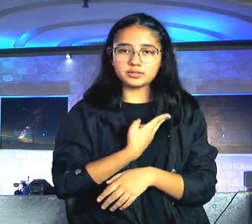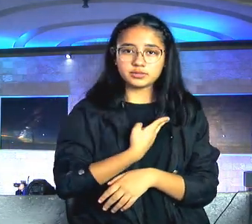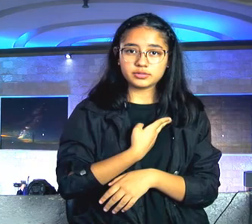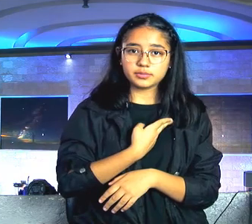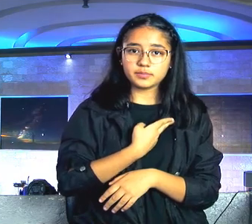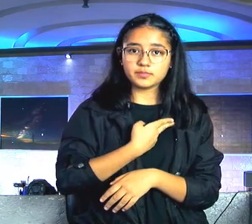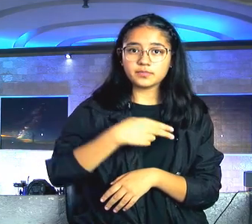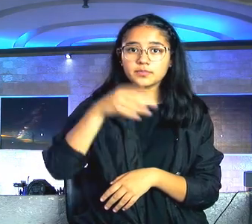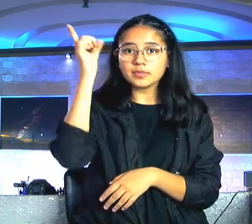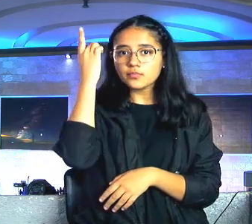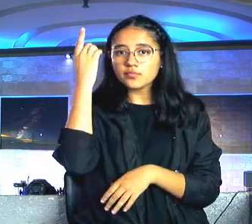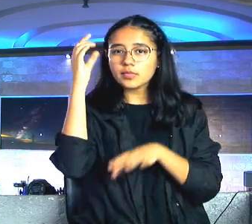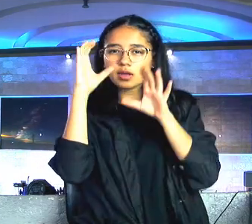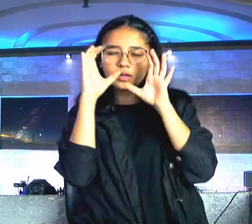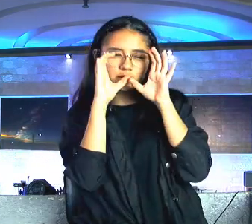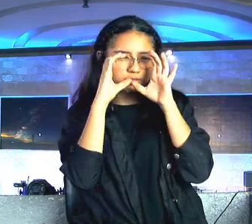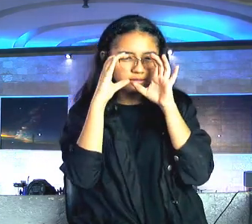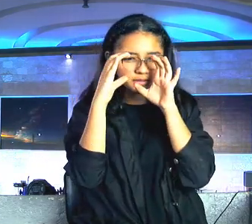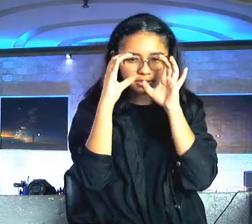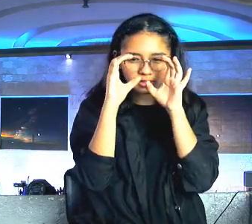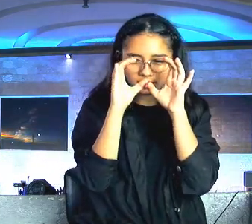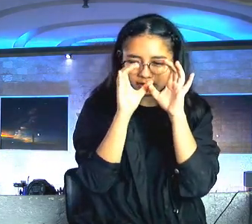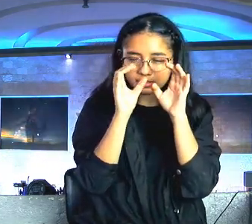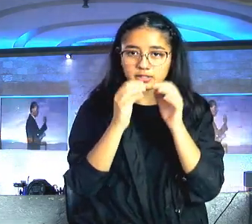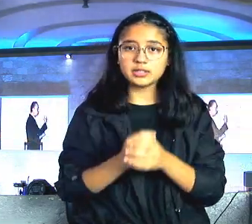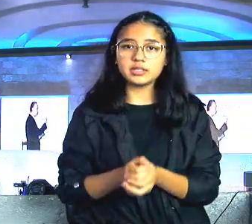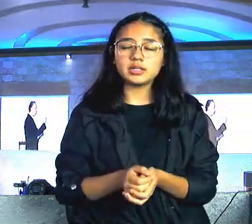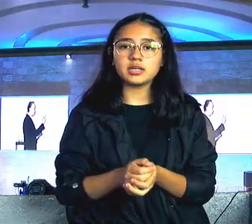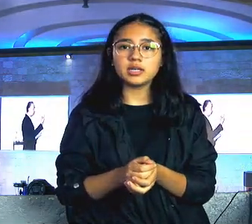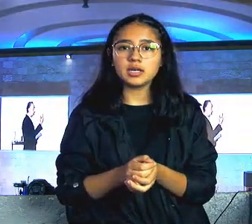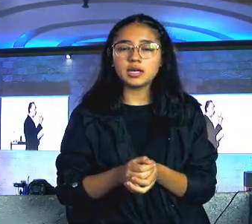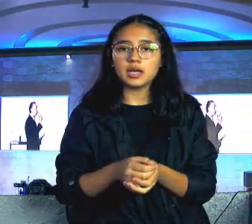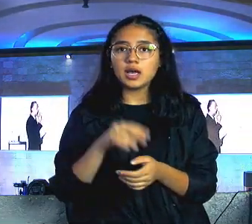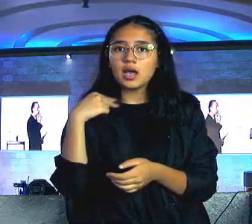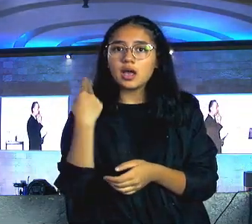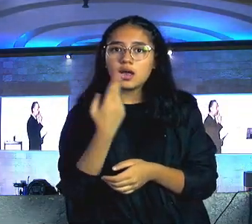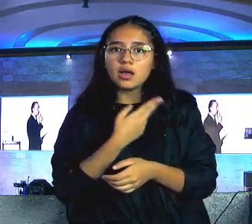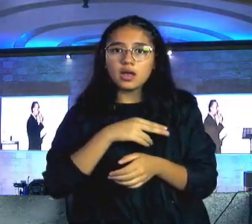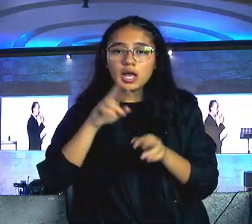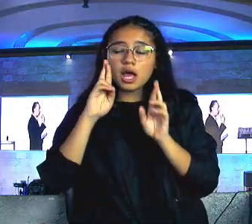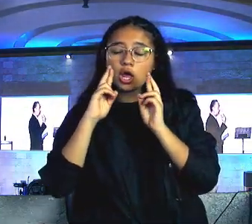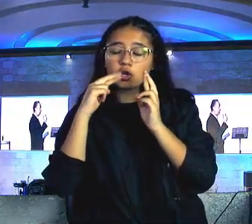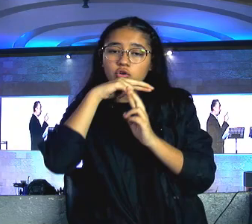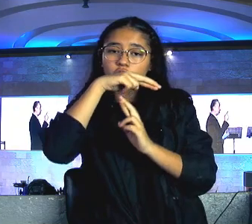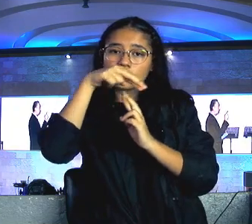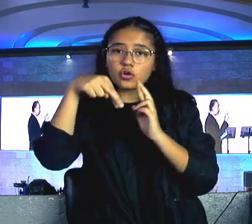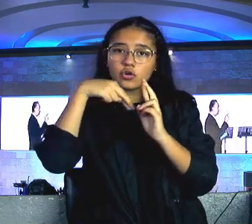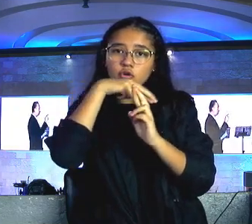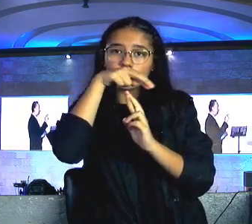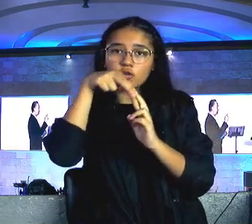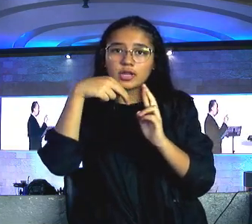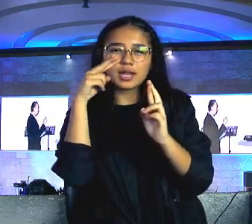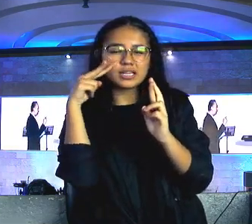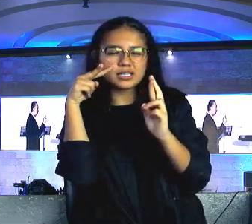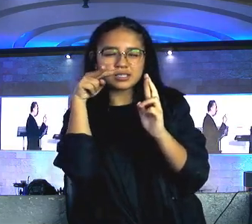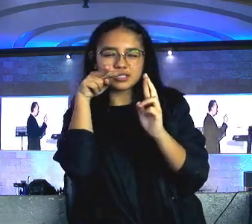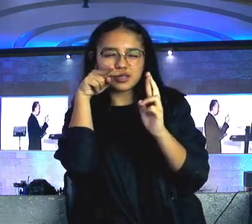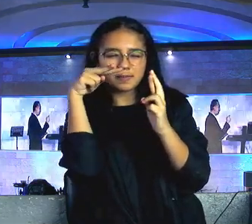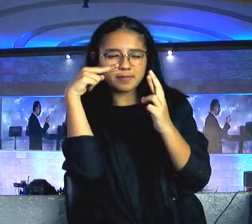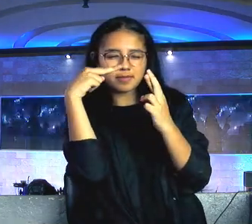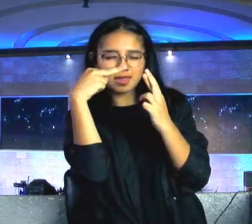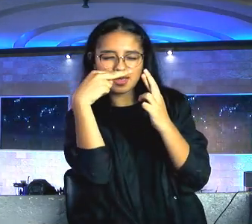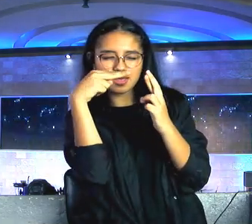sus cámaras y de repente nos empieza a rodear. Así que a ti te están viendo desde